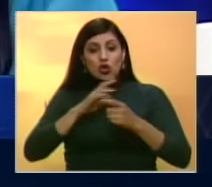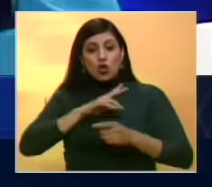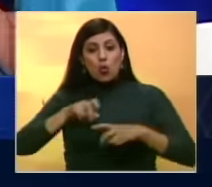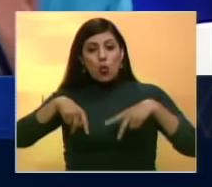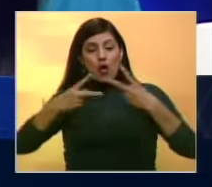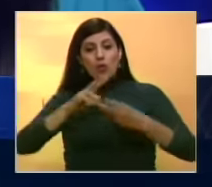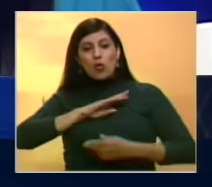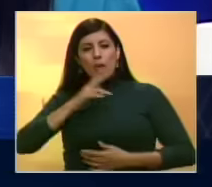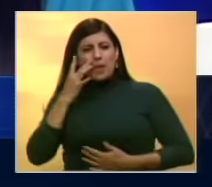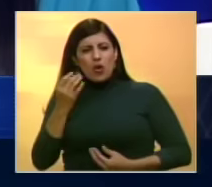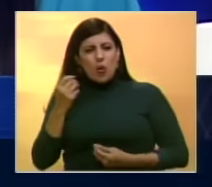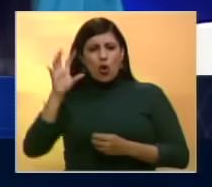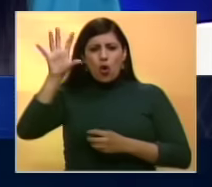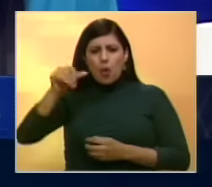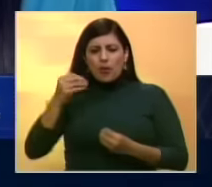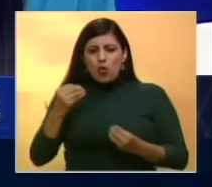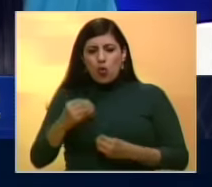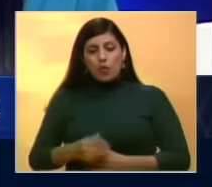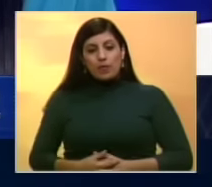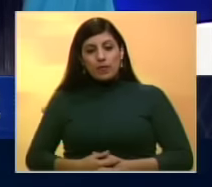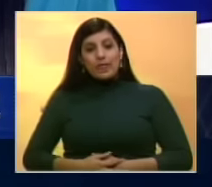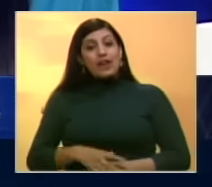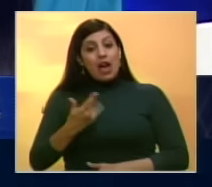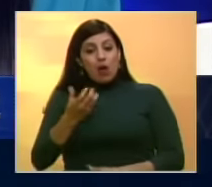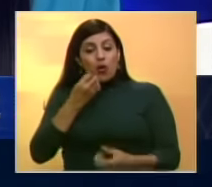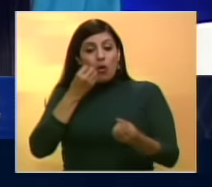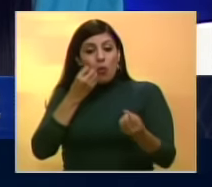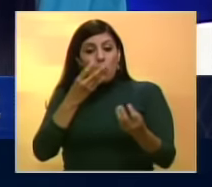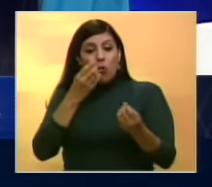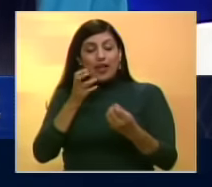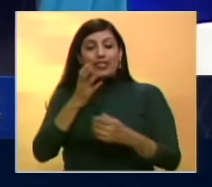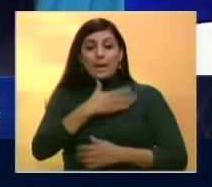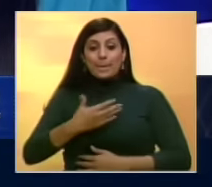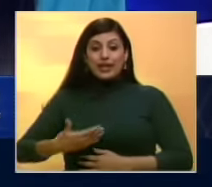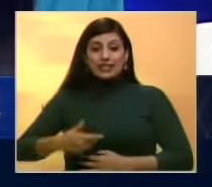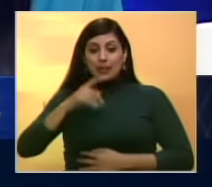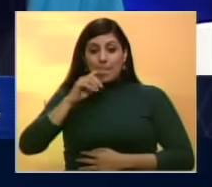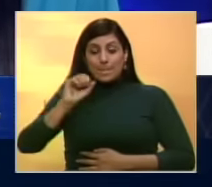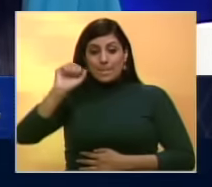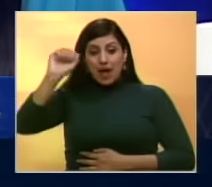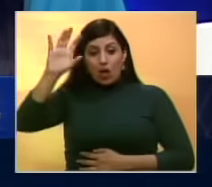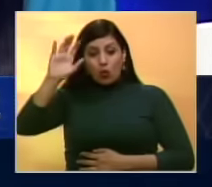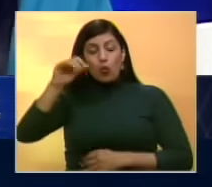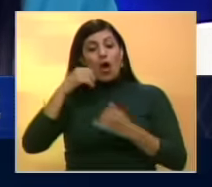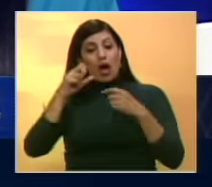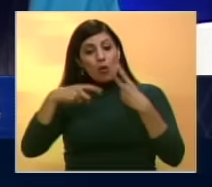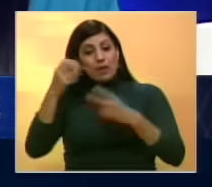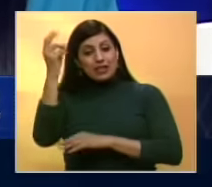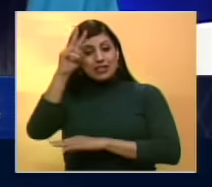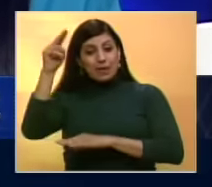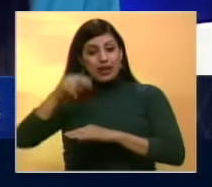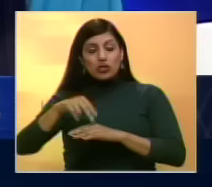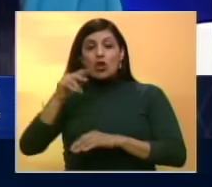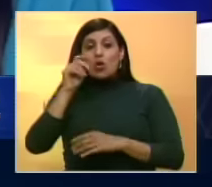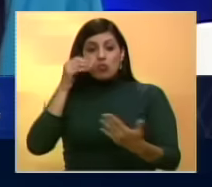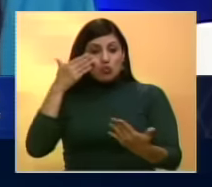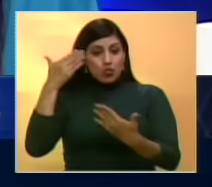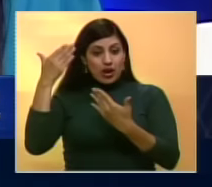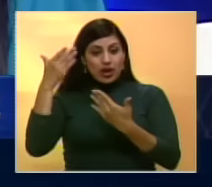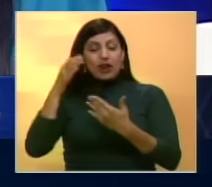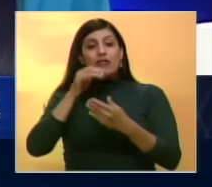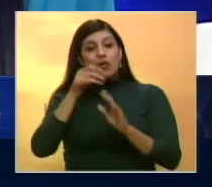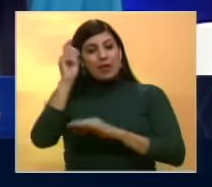nuestro ver qué podemos exportar sobre la rendición de cuentas que dará el presidente Nicolás Maduro ante la asamblea nacional Núñez manifestó